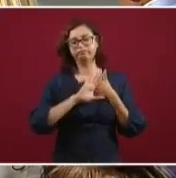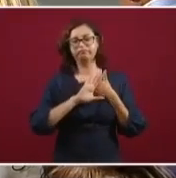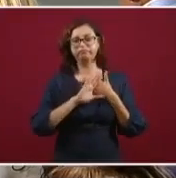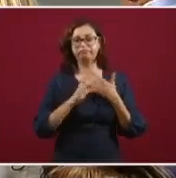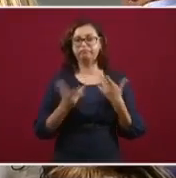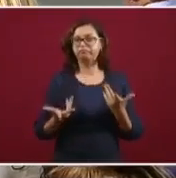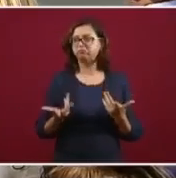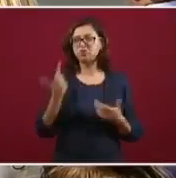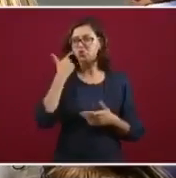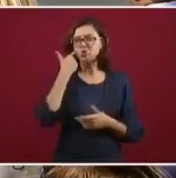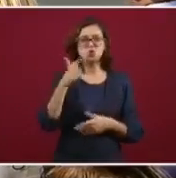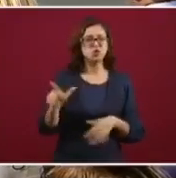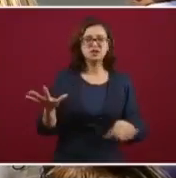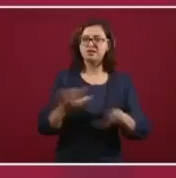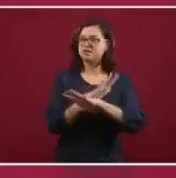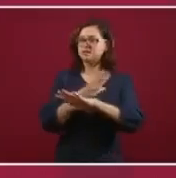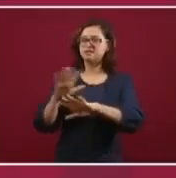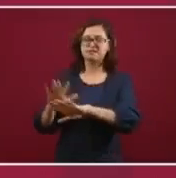de los cambios?